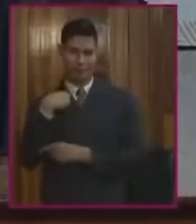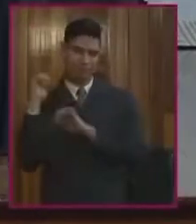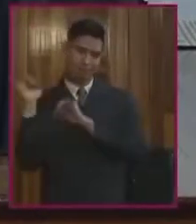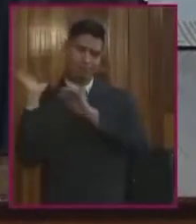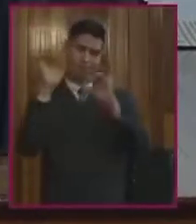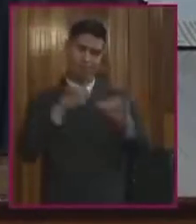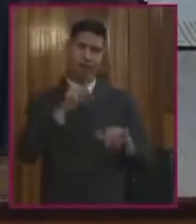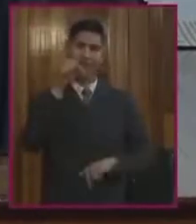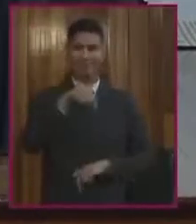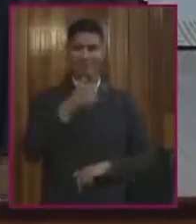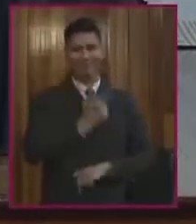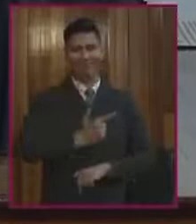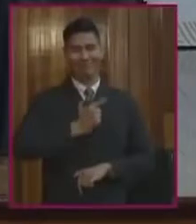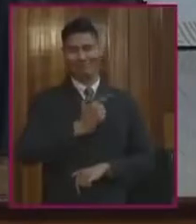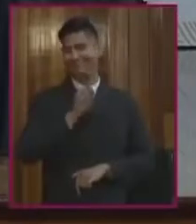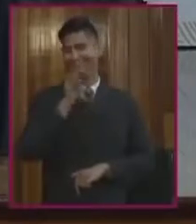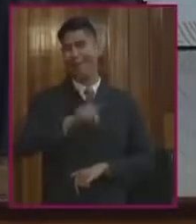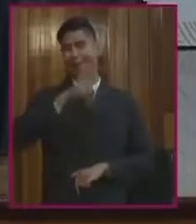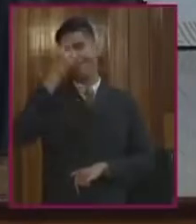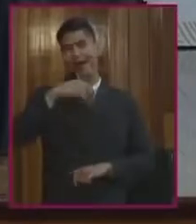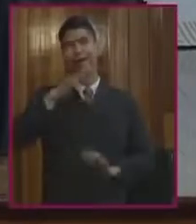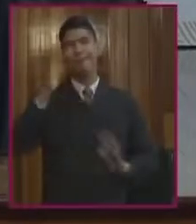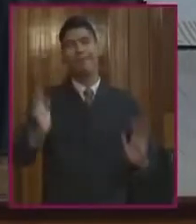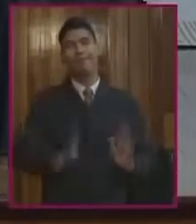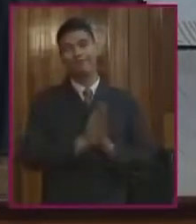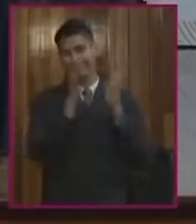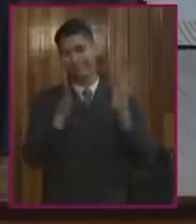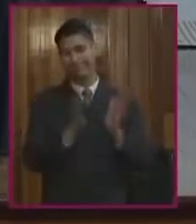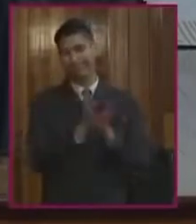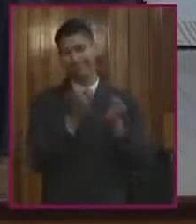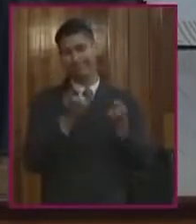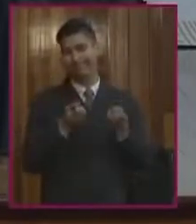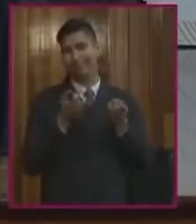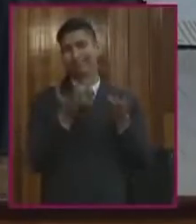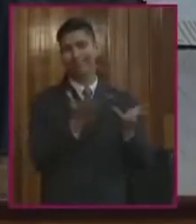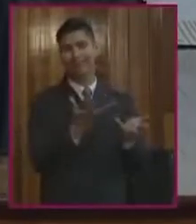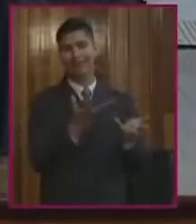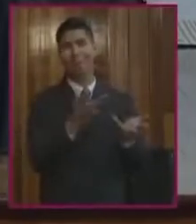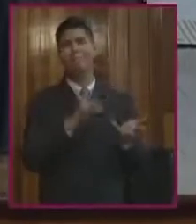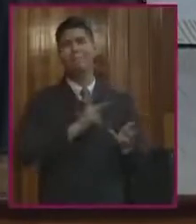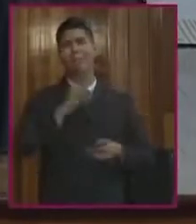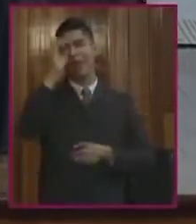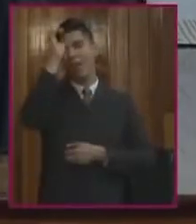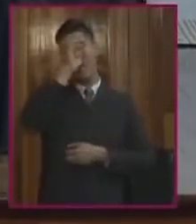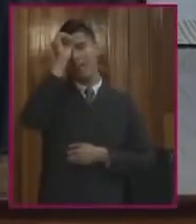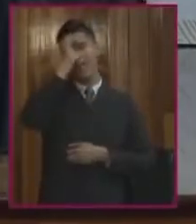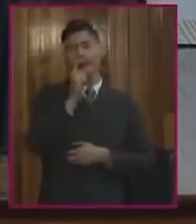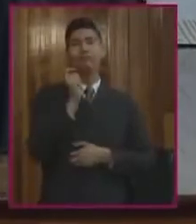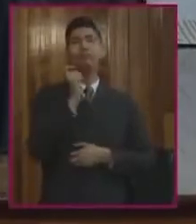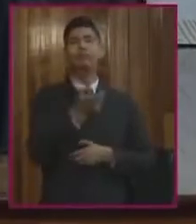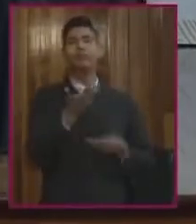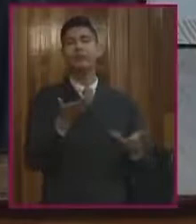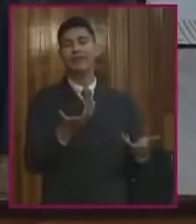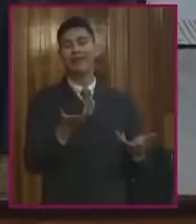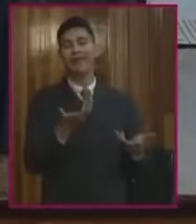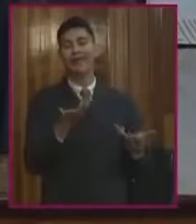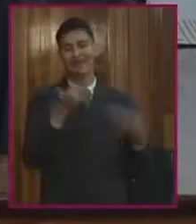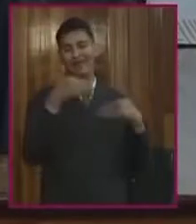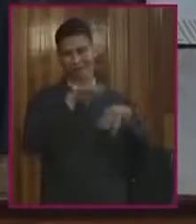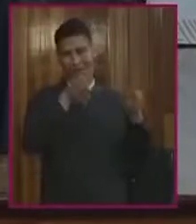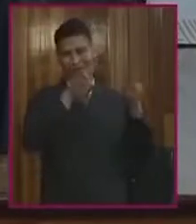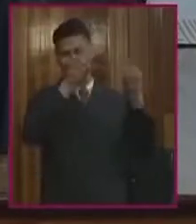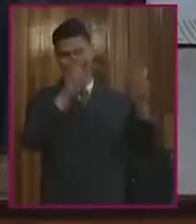mucho gusto para participar en una opinión en relación a la educación